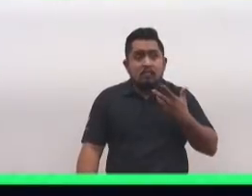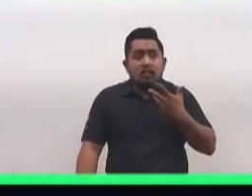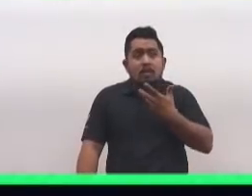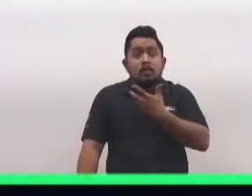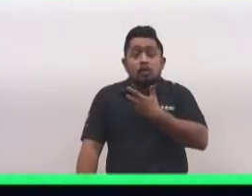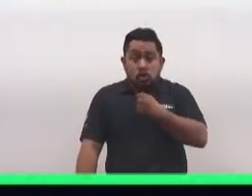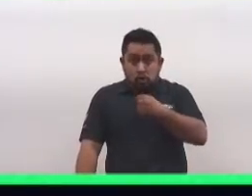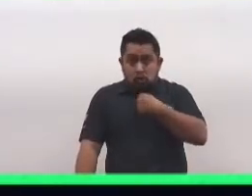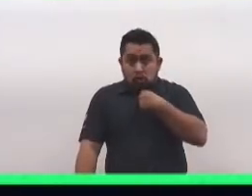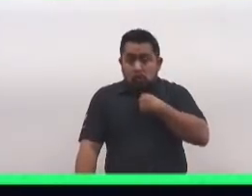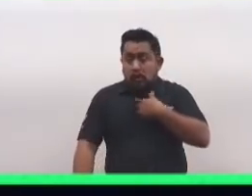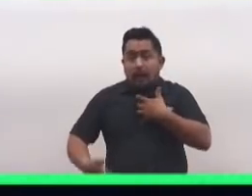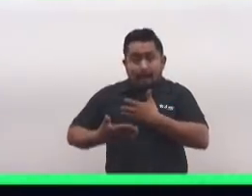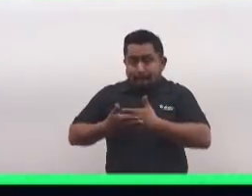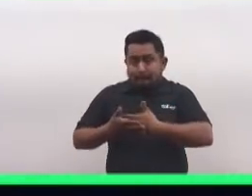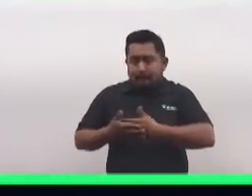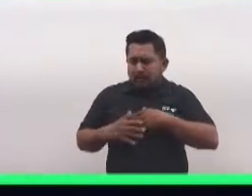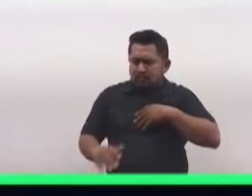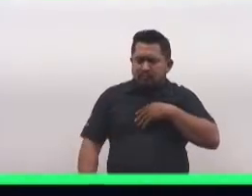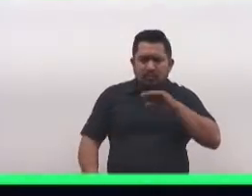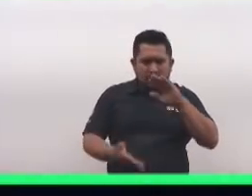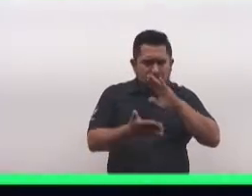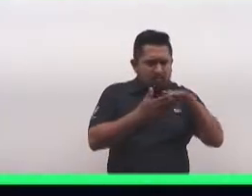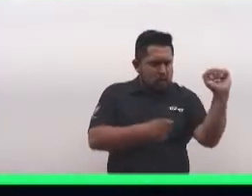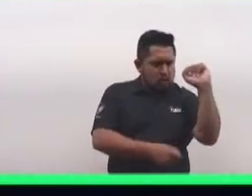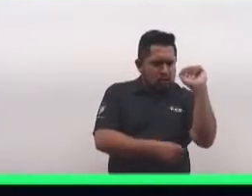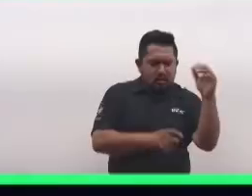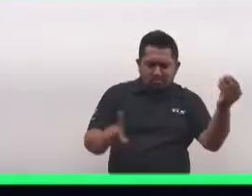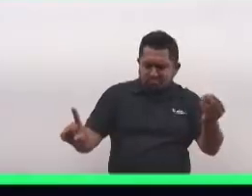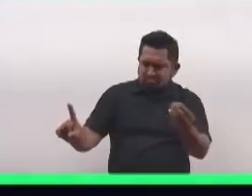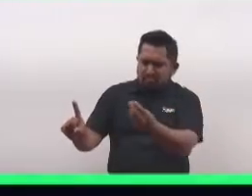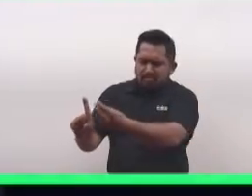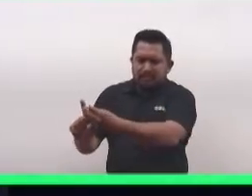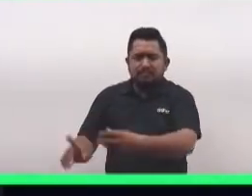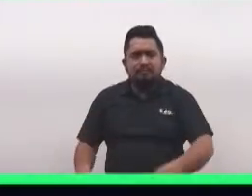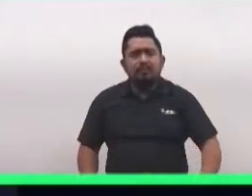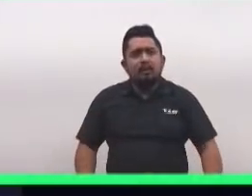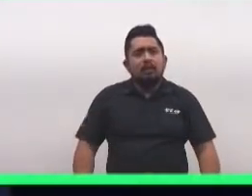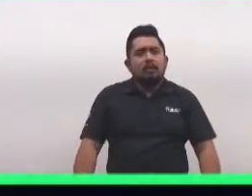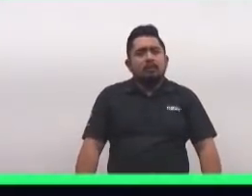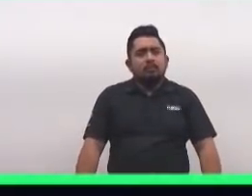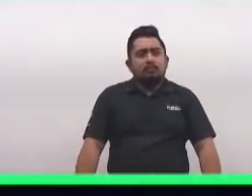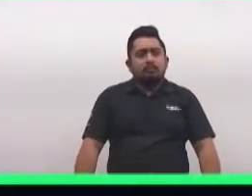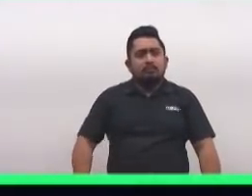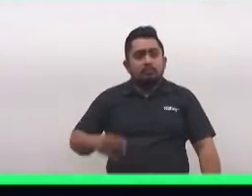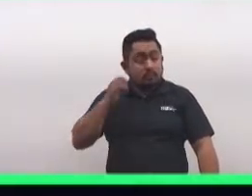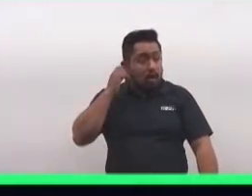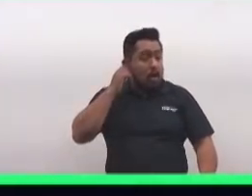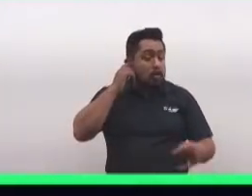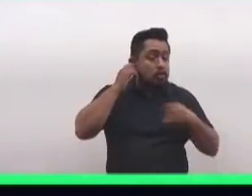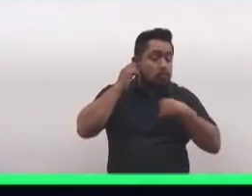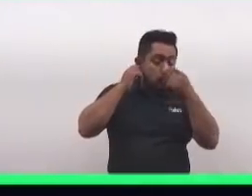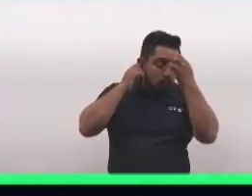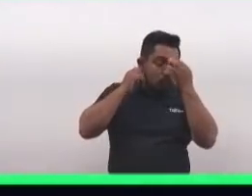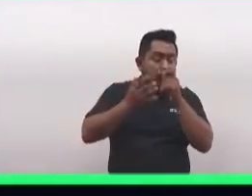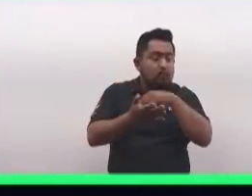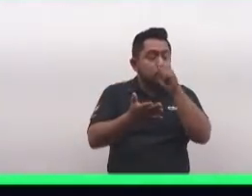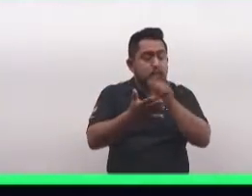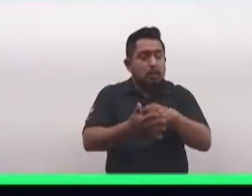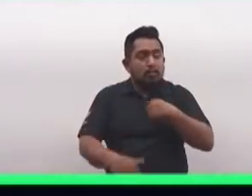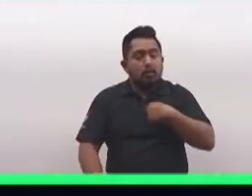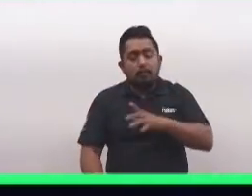un carro uno de los hijos nosotros como casi como no haga aquí solar activa